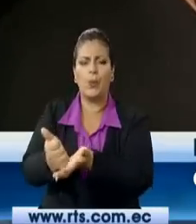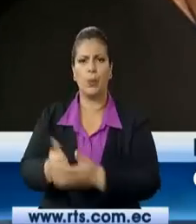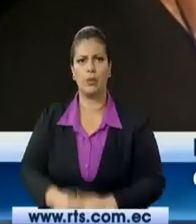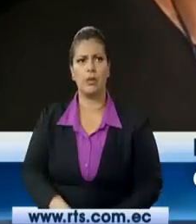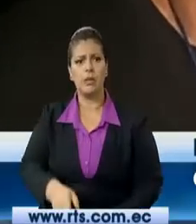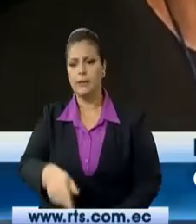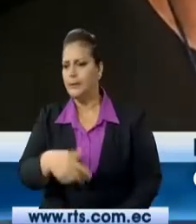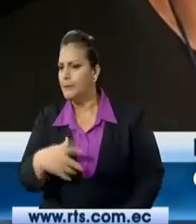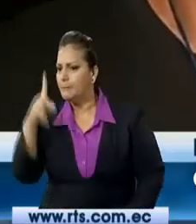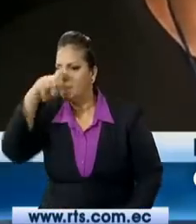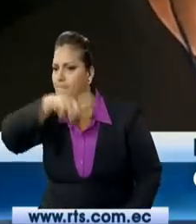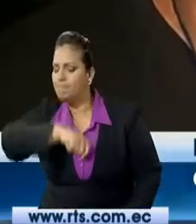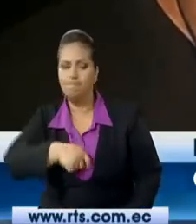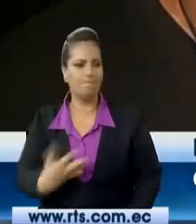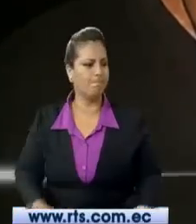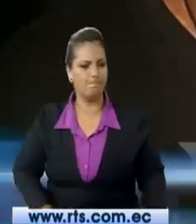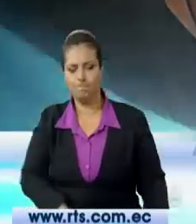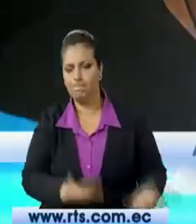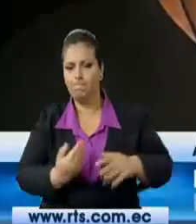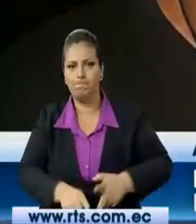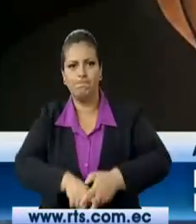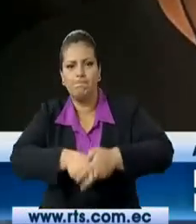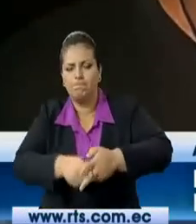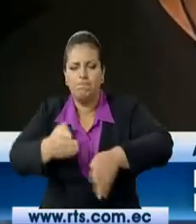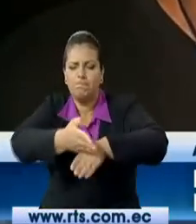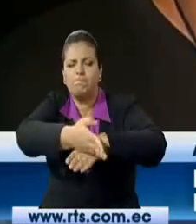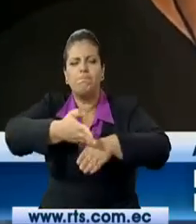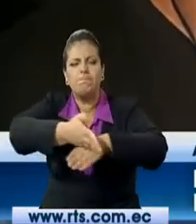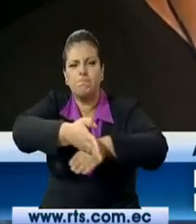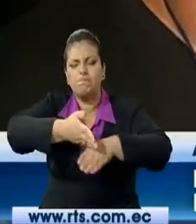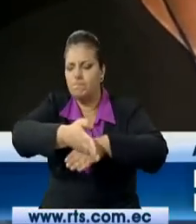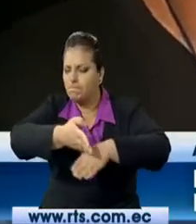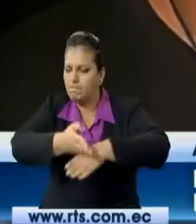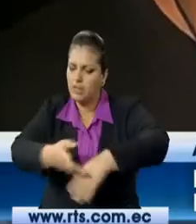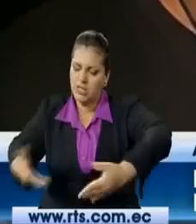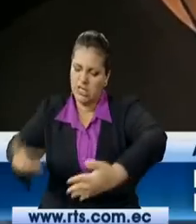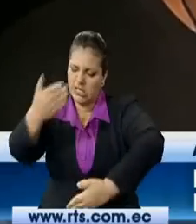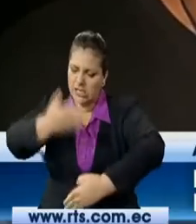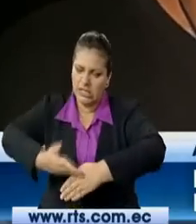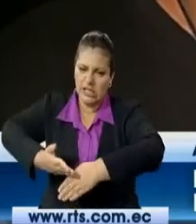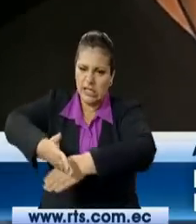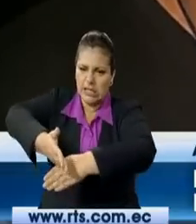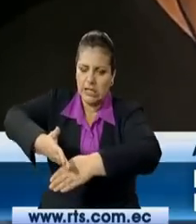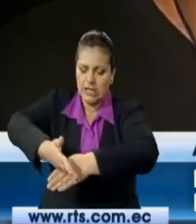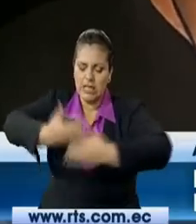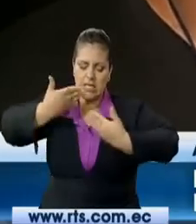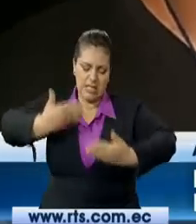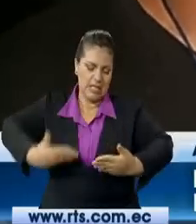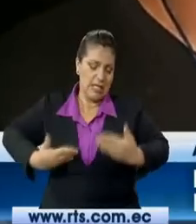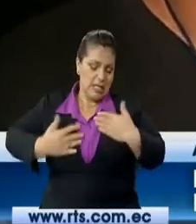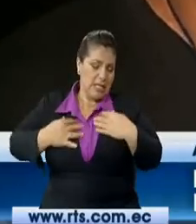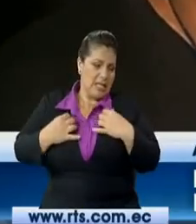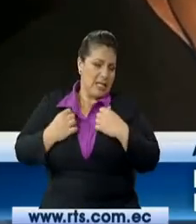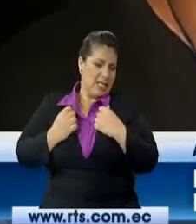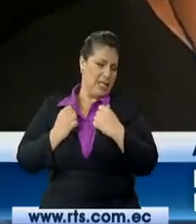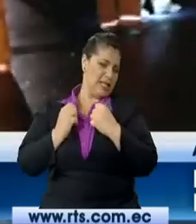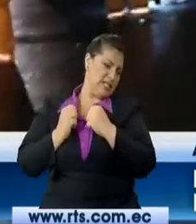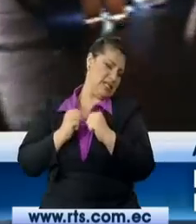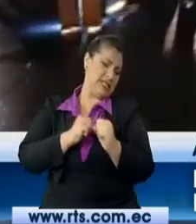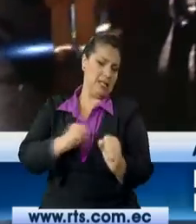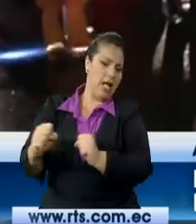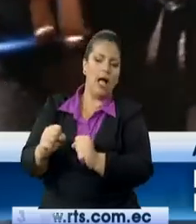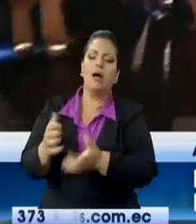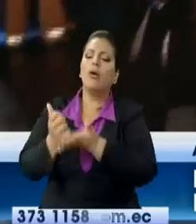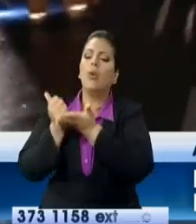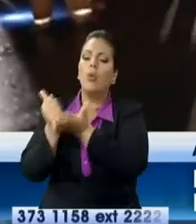utilizar herramientas para hacer la labor de descarcelación del vehículo. Fue llevada a una casa asistencial de aquí mismo el cantón.